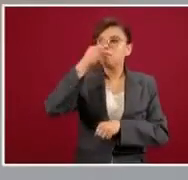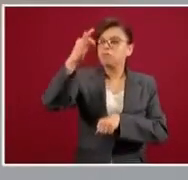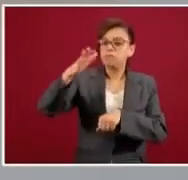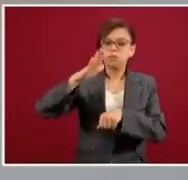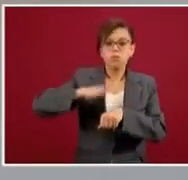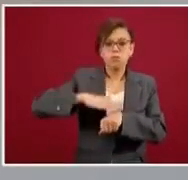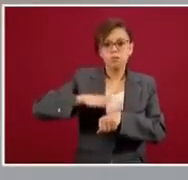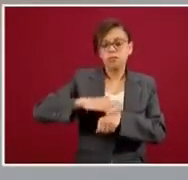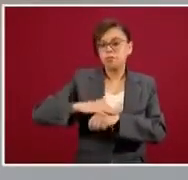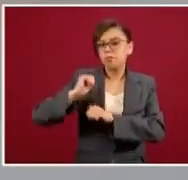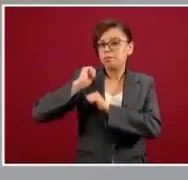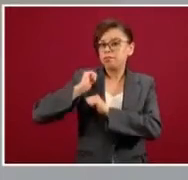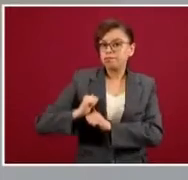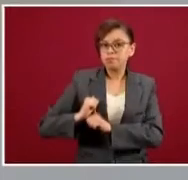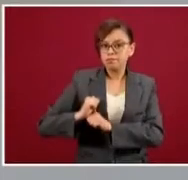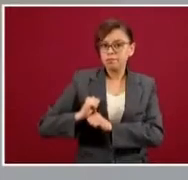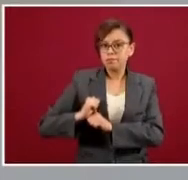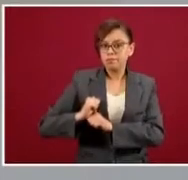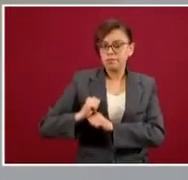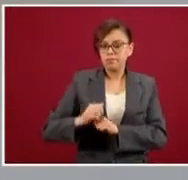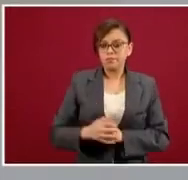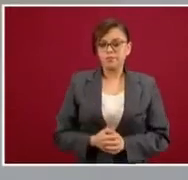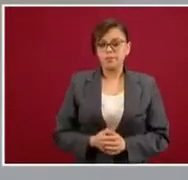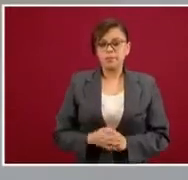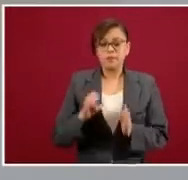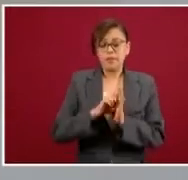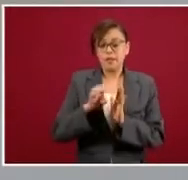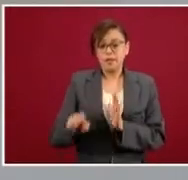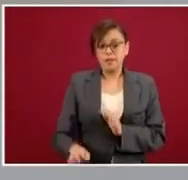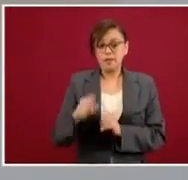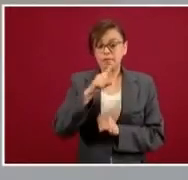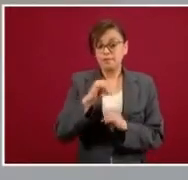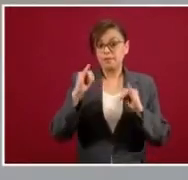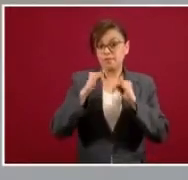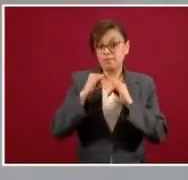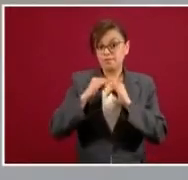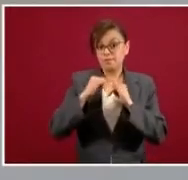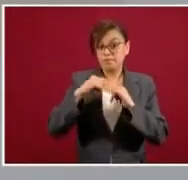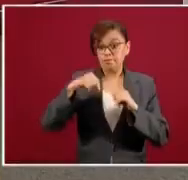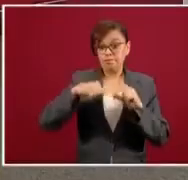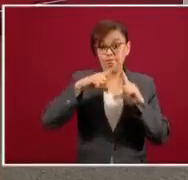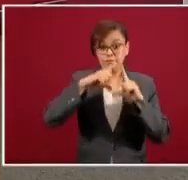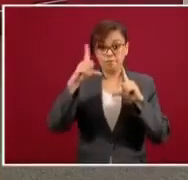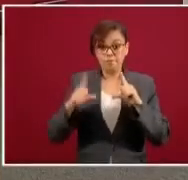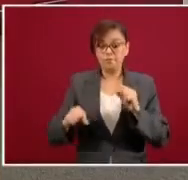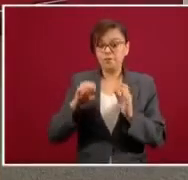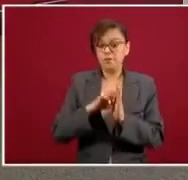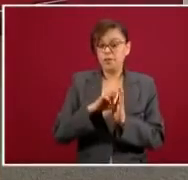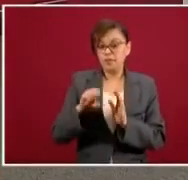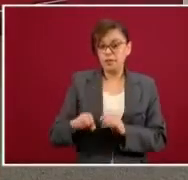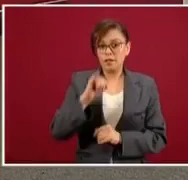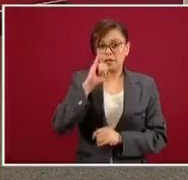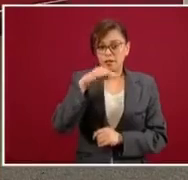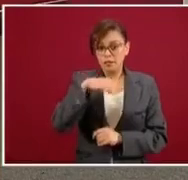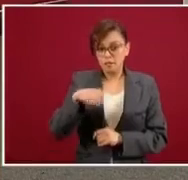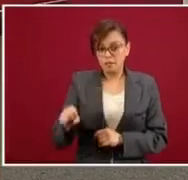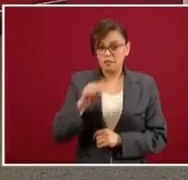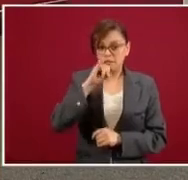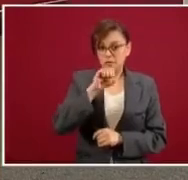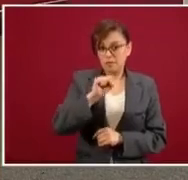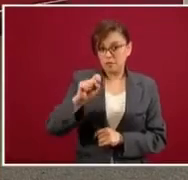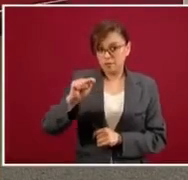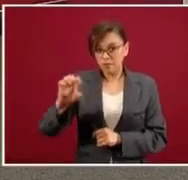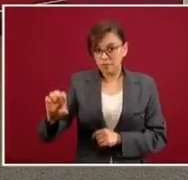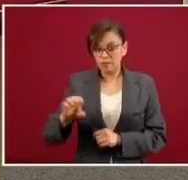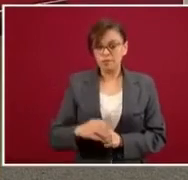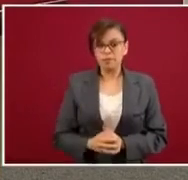autoridades correspondientes. Por ejemplo, si se trata de una institución nacional, como es el Seguro Social o el ISSSTE, que en